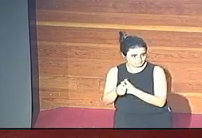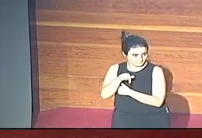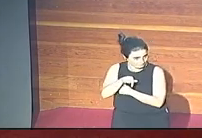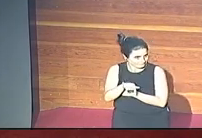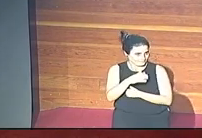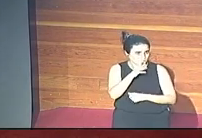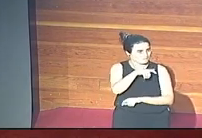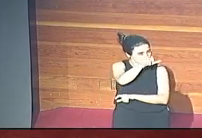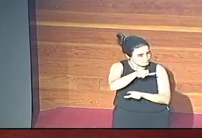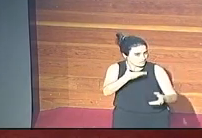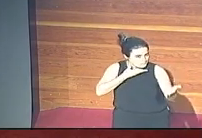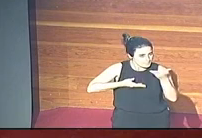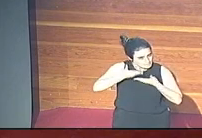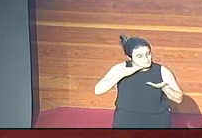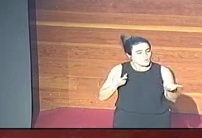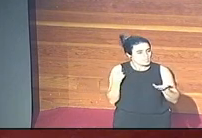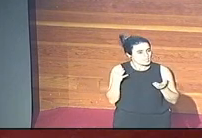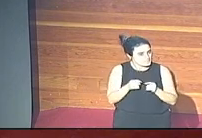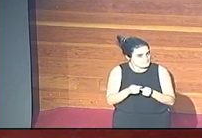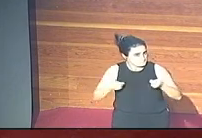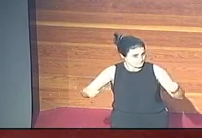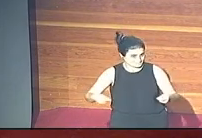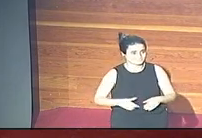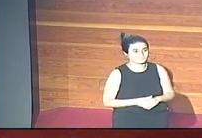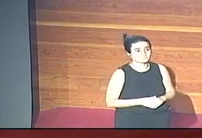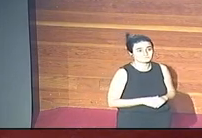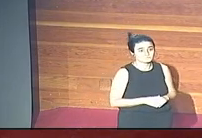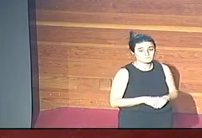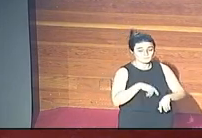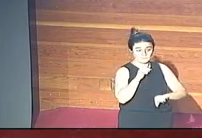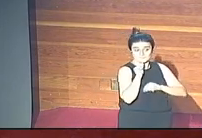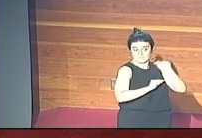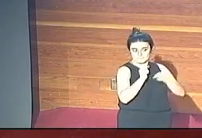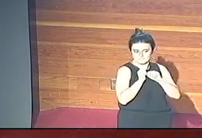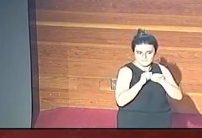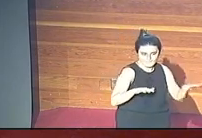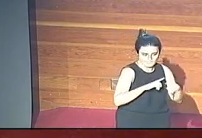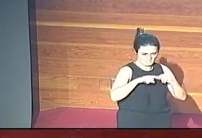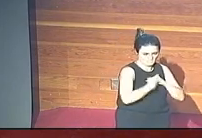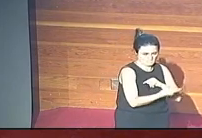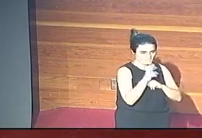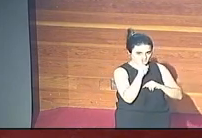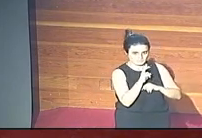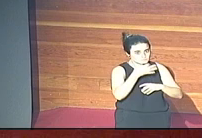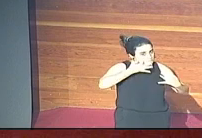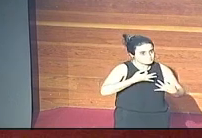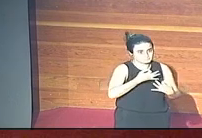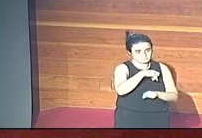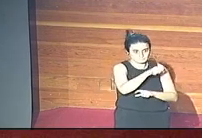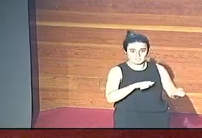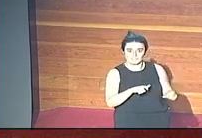lo que los ciudadanos nos demandan a raíz de la pandemia hemos visto como el interés por las noticias relacionadas con